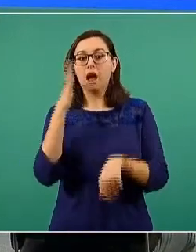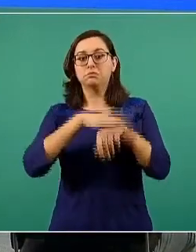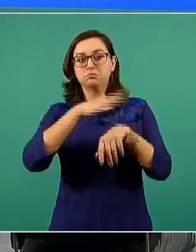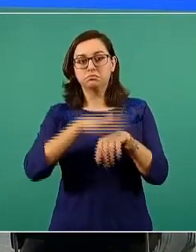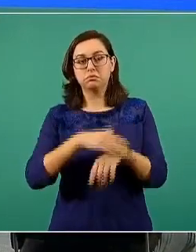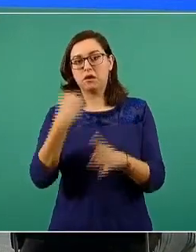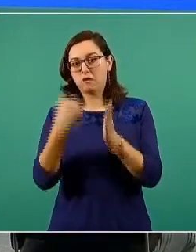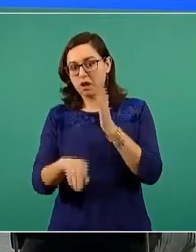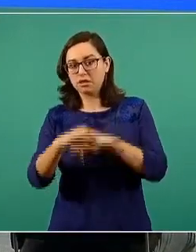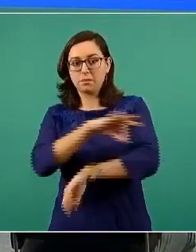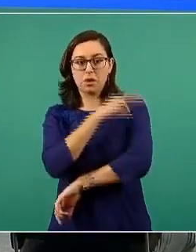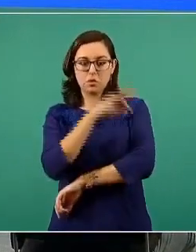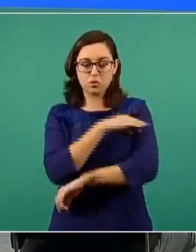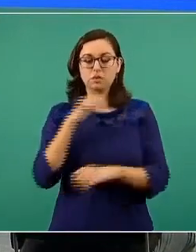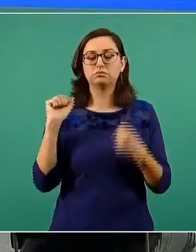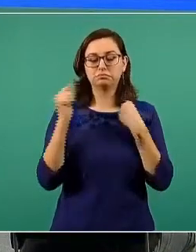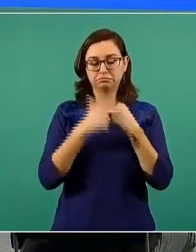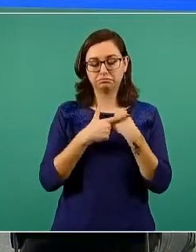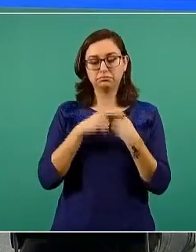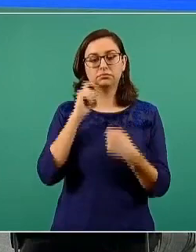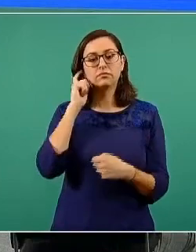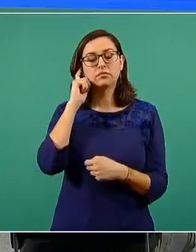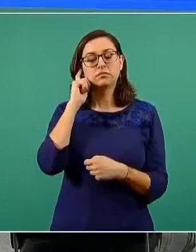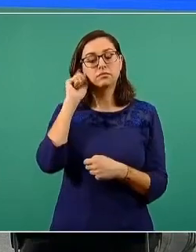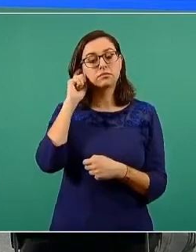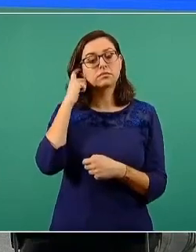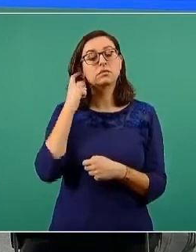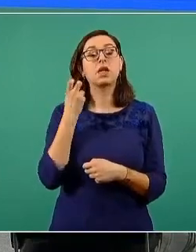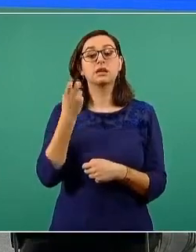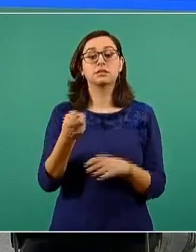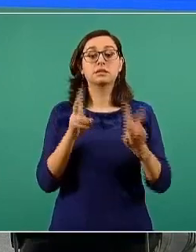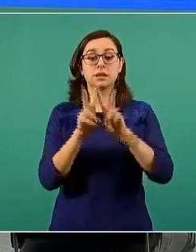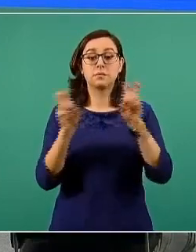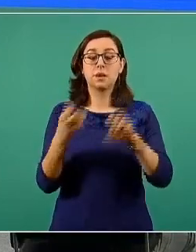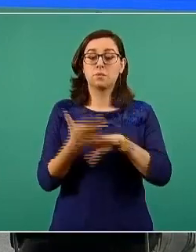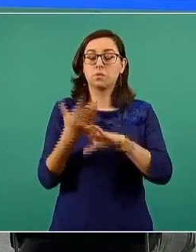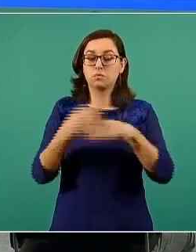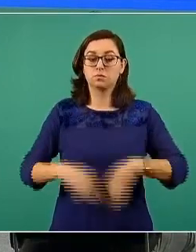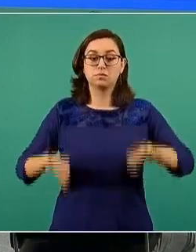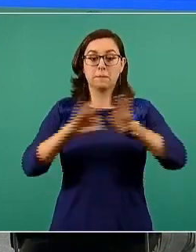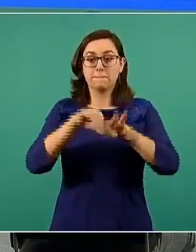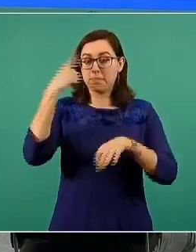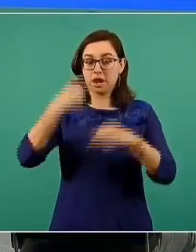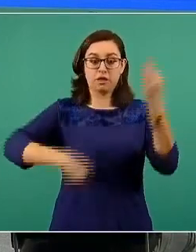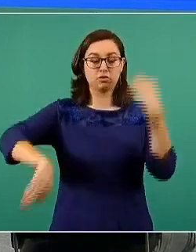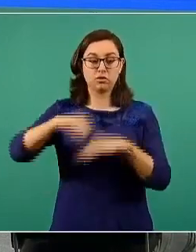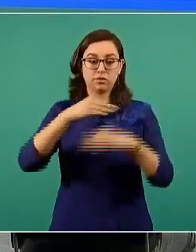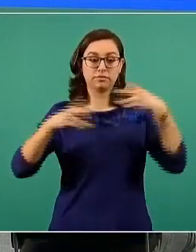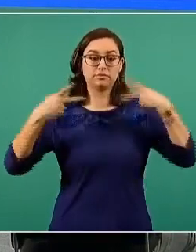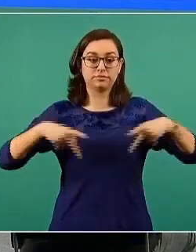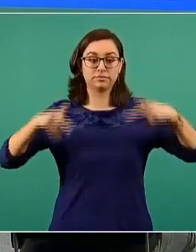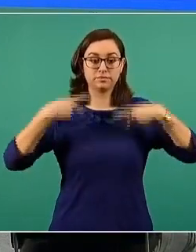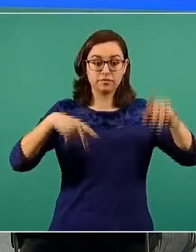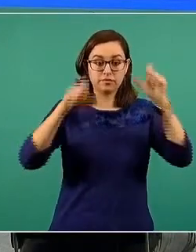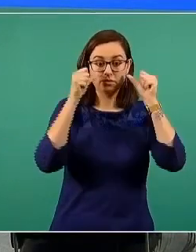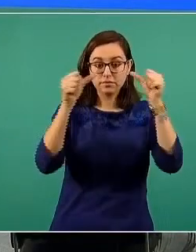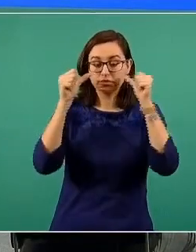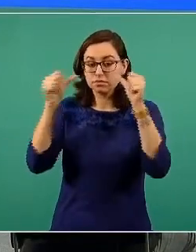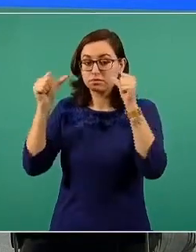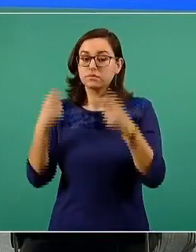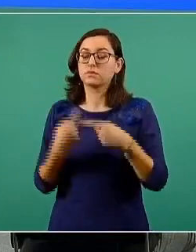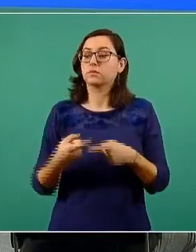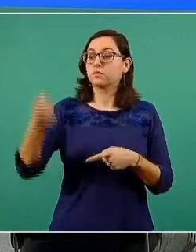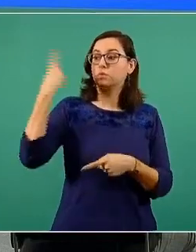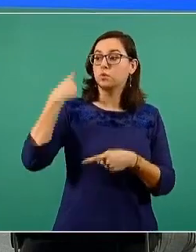vacunadas. Y esto es muy importante para que nadie se quede fuera. Recordamos aquí, este fue motivo de conversación la